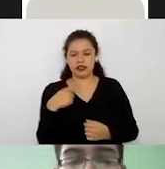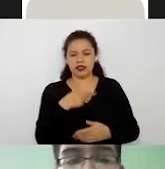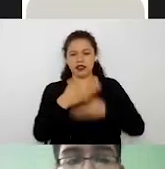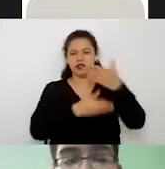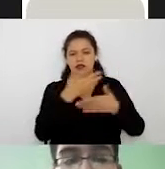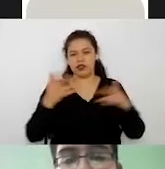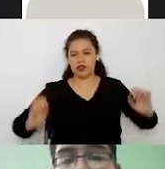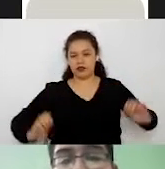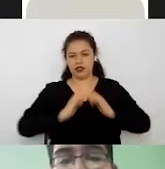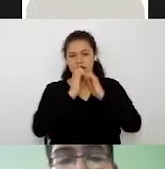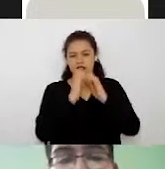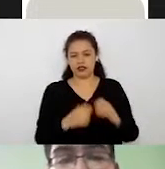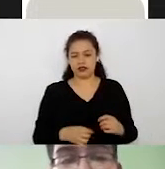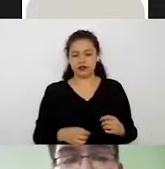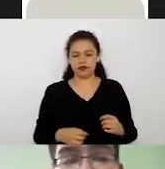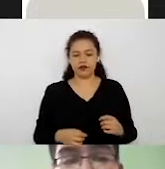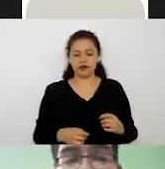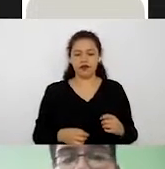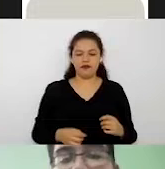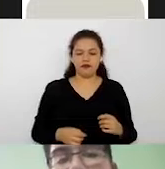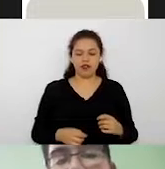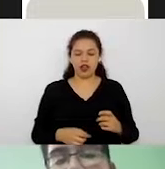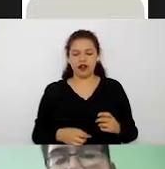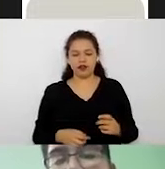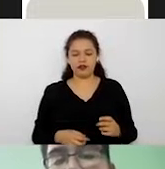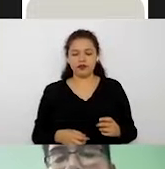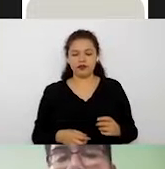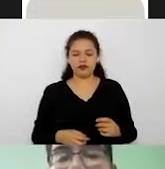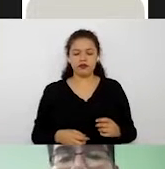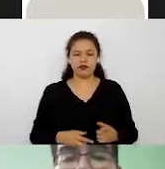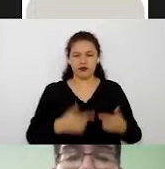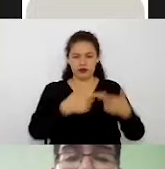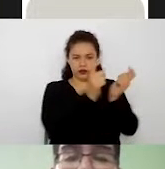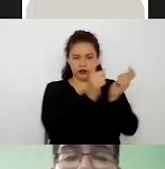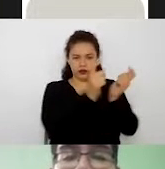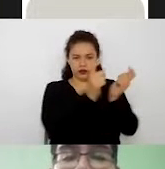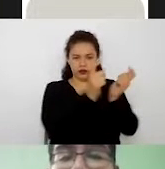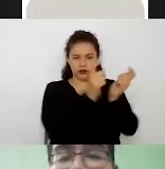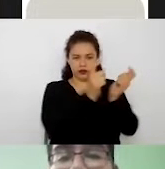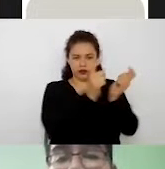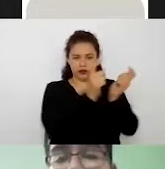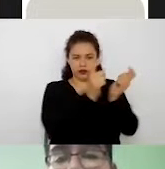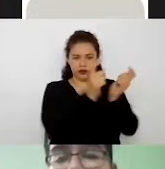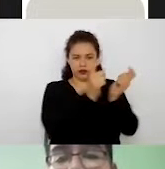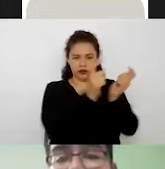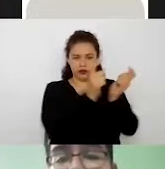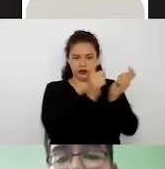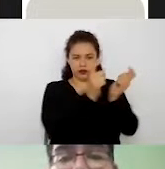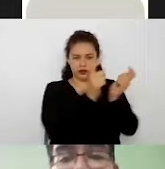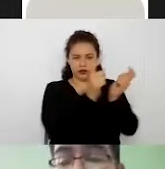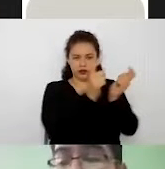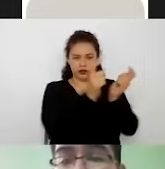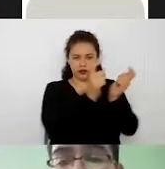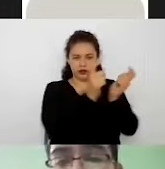aquí. Las funciones de la brigada de comunicación. Realizar campañas de difusión para el personal con el fin de que conozcan cuáles son las actividades